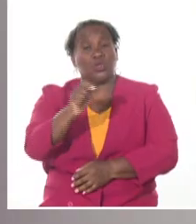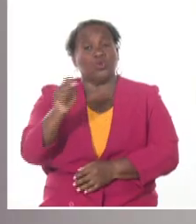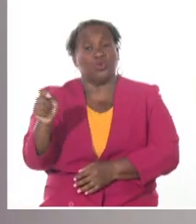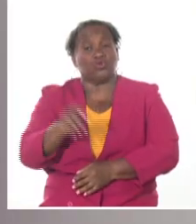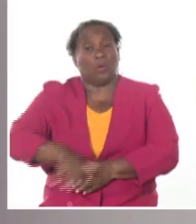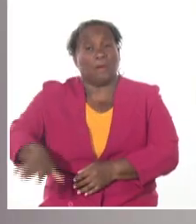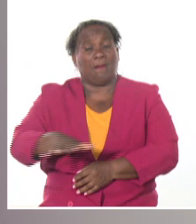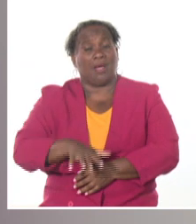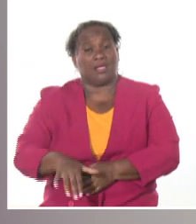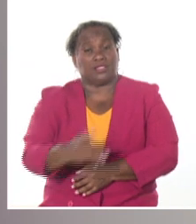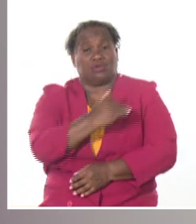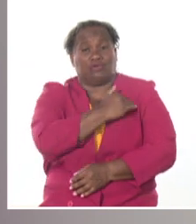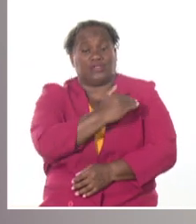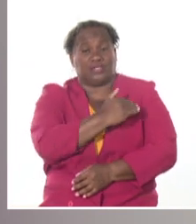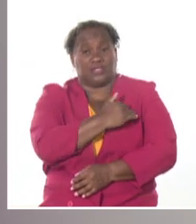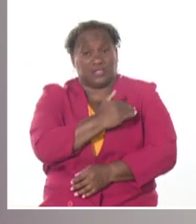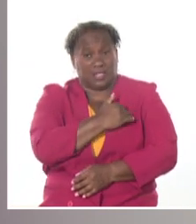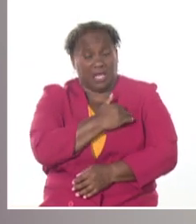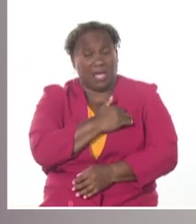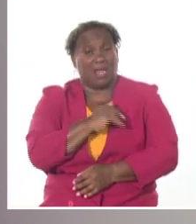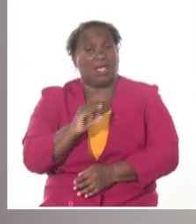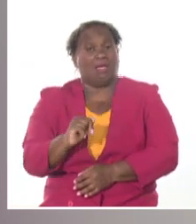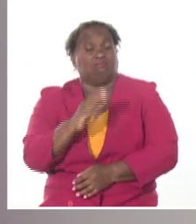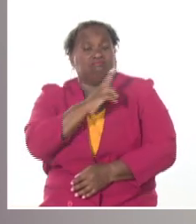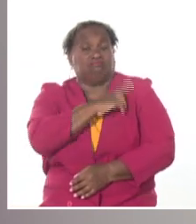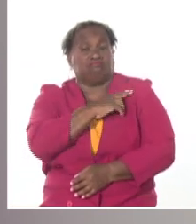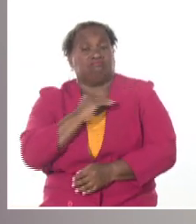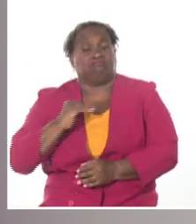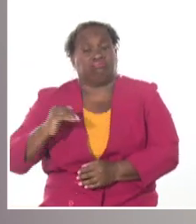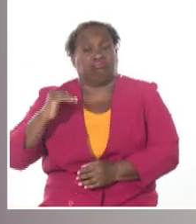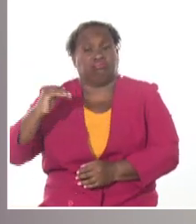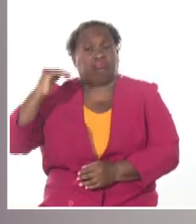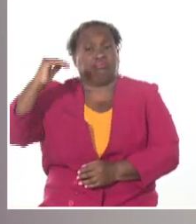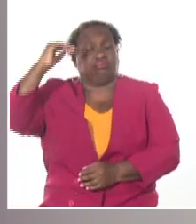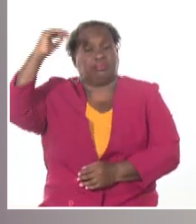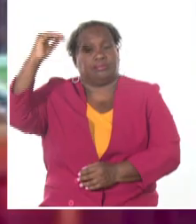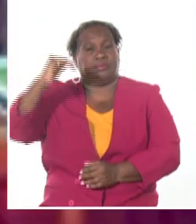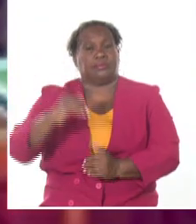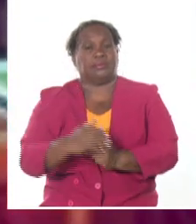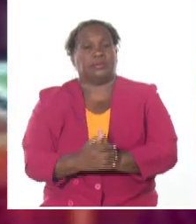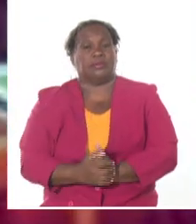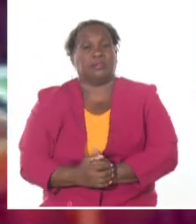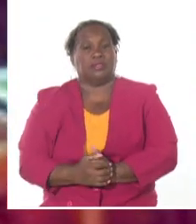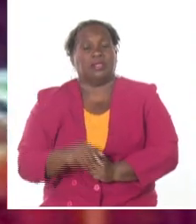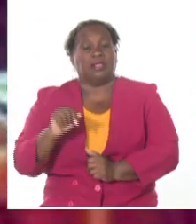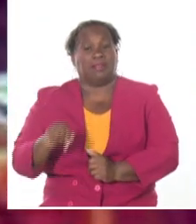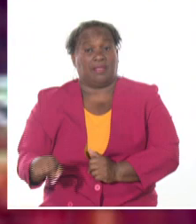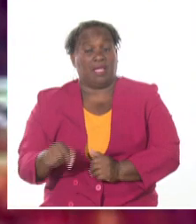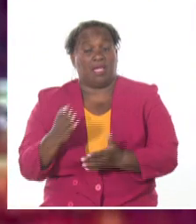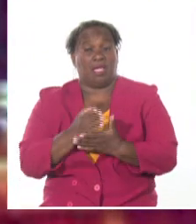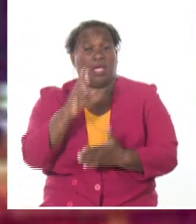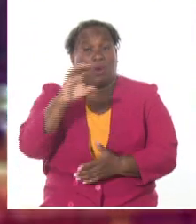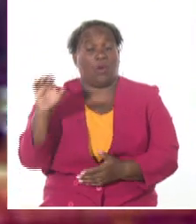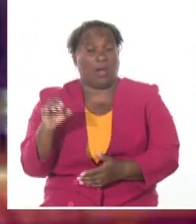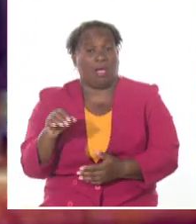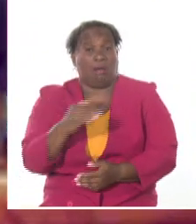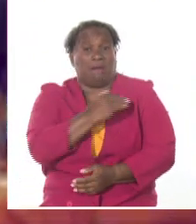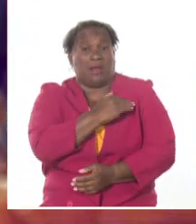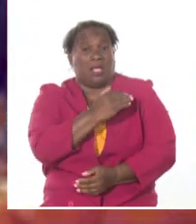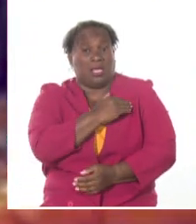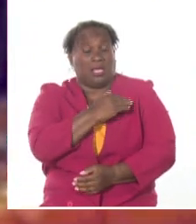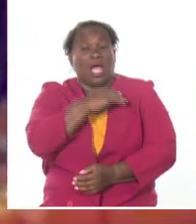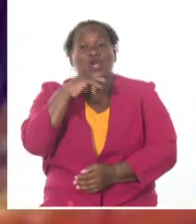oficiales académicos superior mando y Estado Mayor general operativo estratégico de la academia militar vorochilov lo cual le permitió